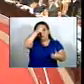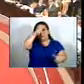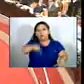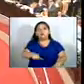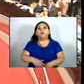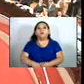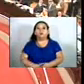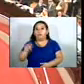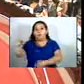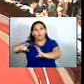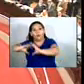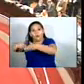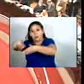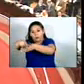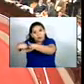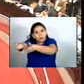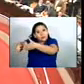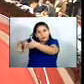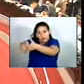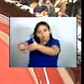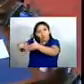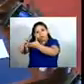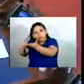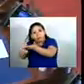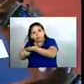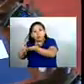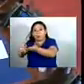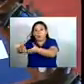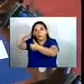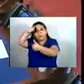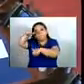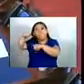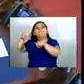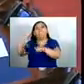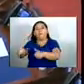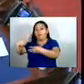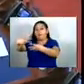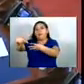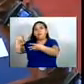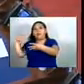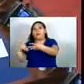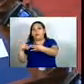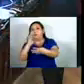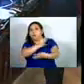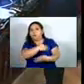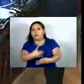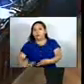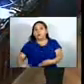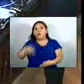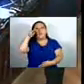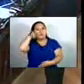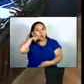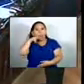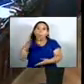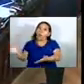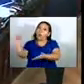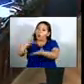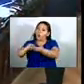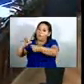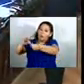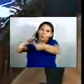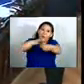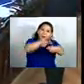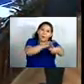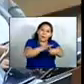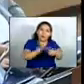La Comisión de Hacienda de la Asamblea Legislativa acordó superar los vetos del presidente Bukele y serán sometidos a votación en la